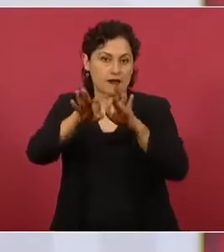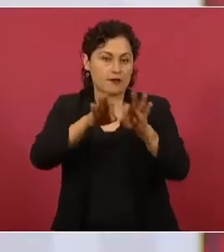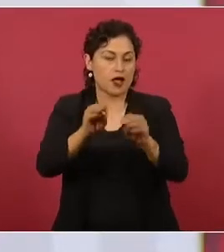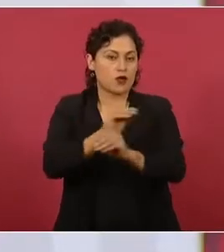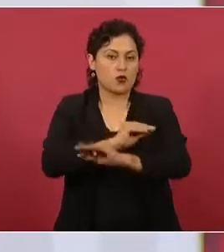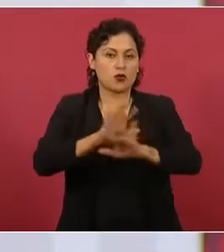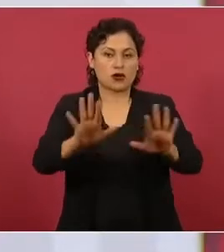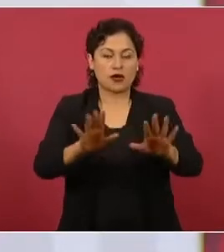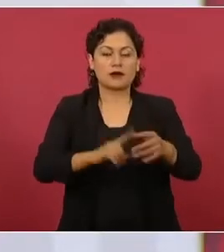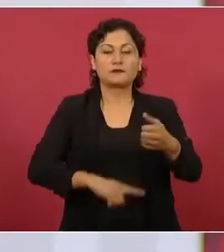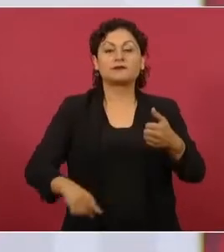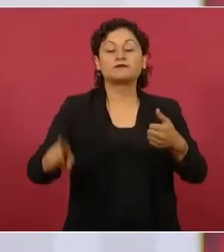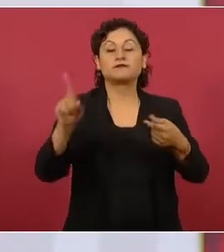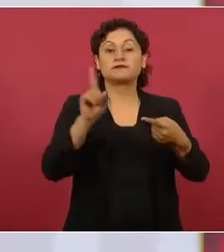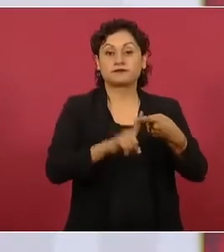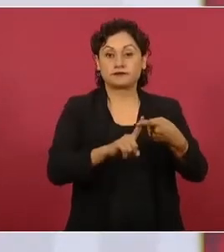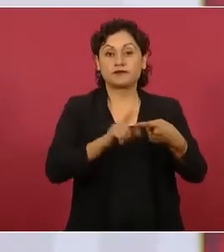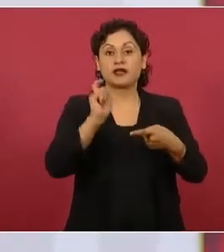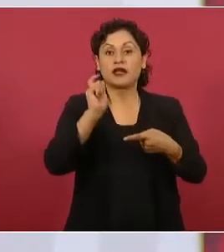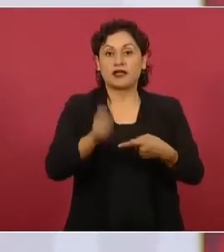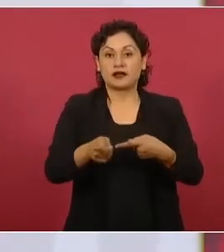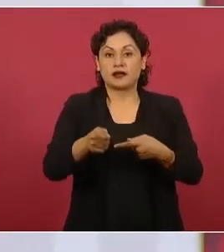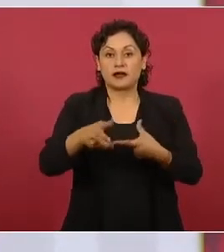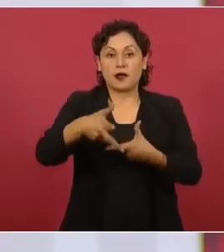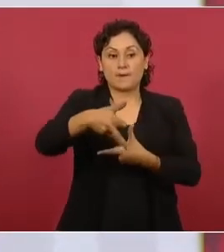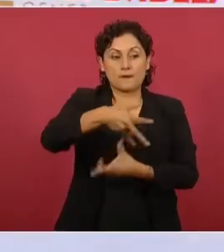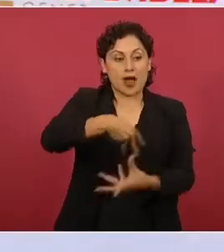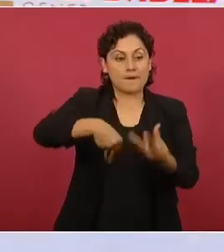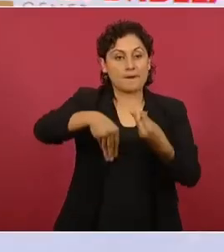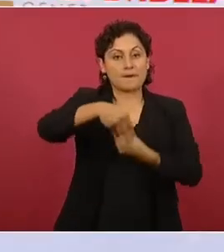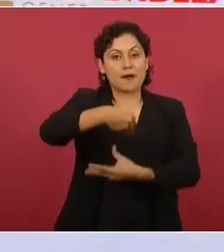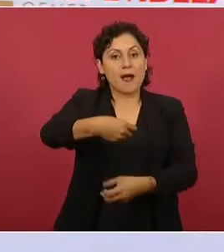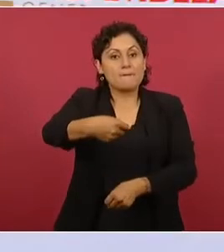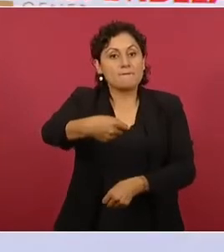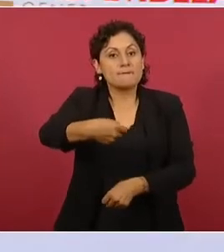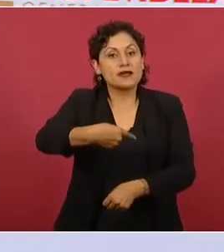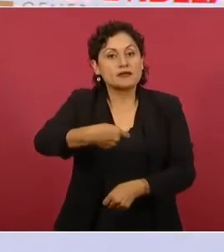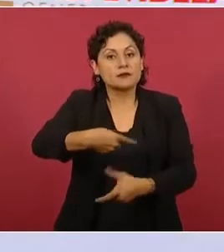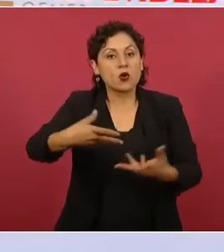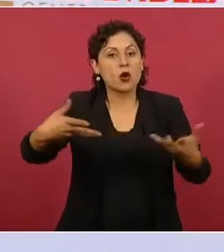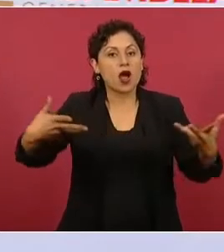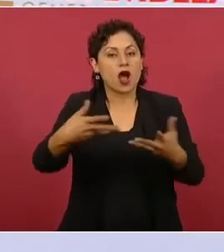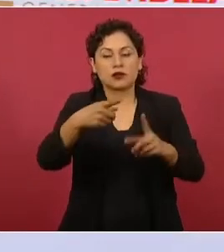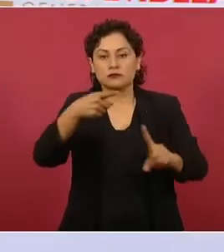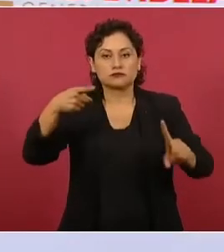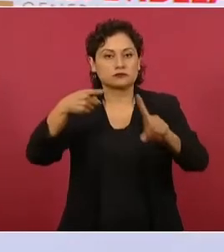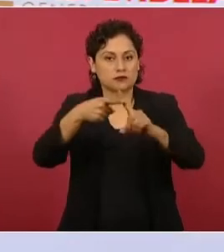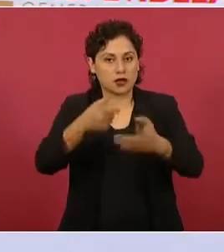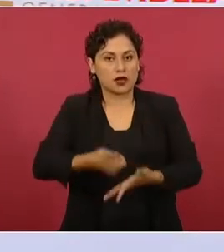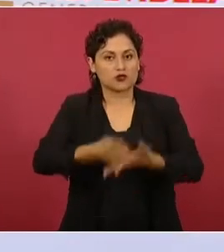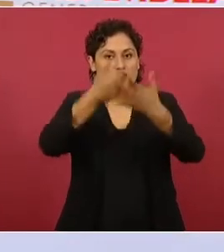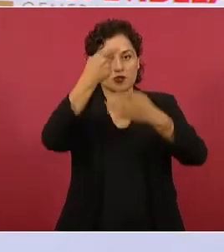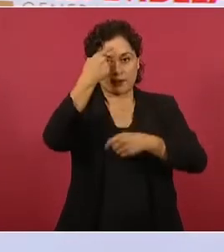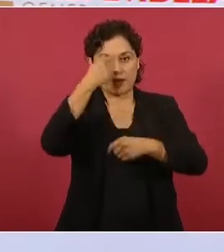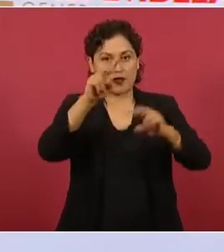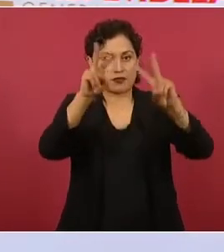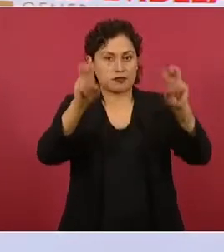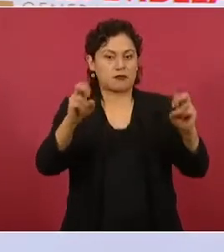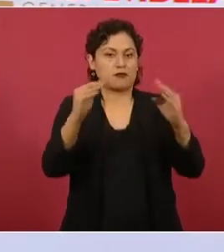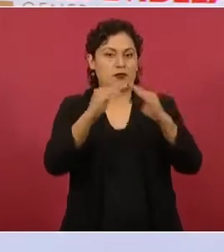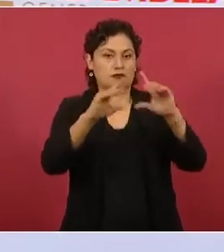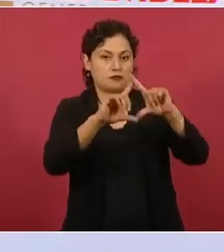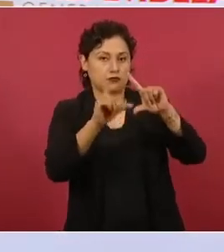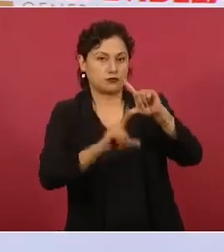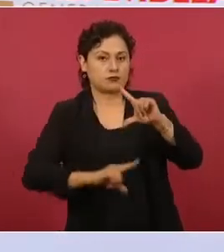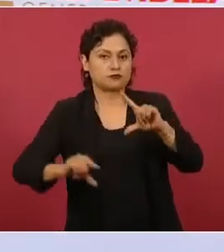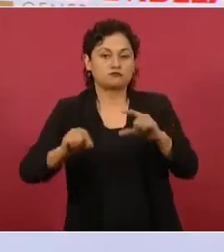que la autoproducción es el eje central de la Política Nacional de Vivienda. Ya sea el Infonavit, la